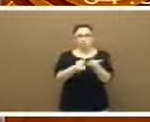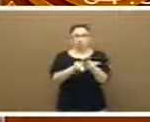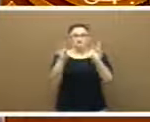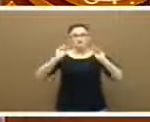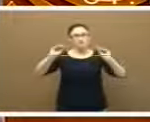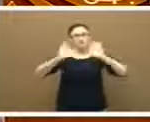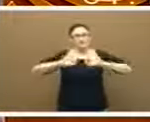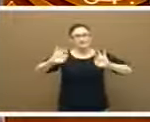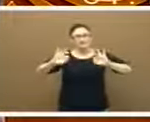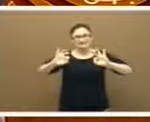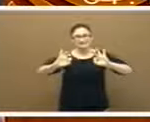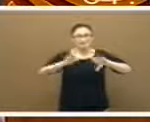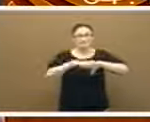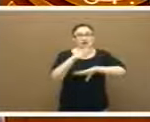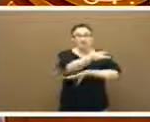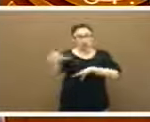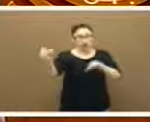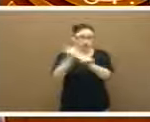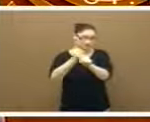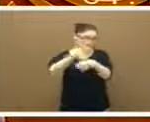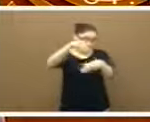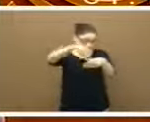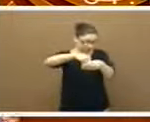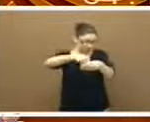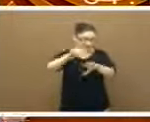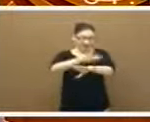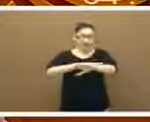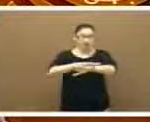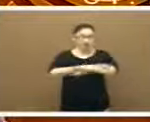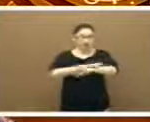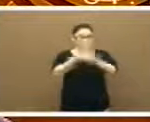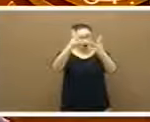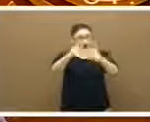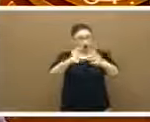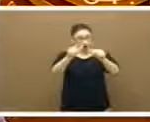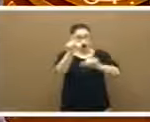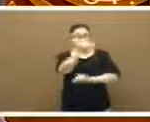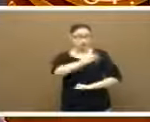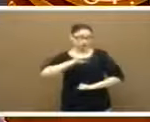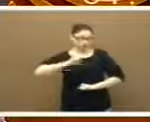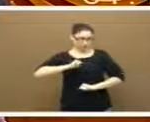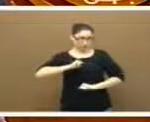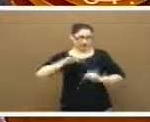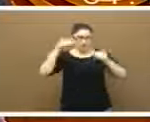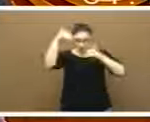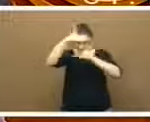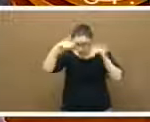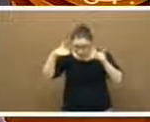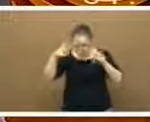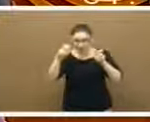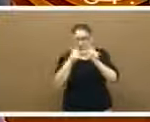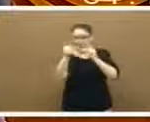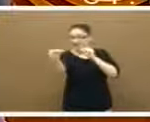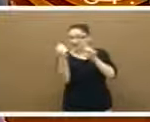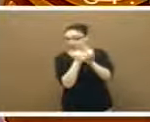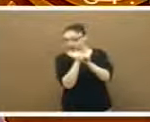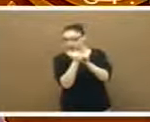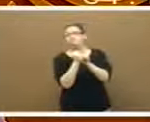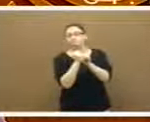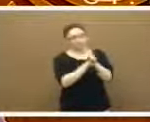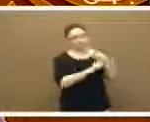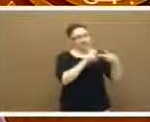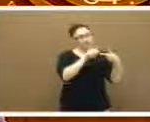de personal de la Administración Autonómica que se dedica al teletrabajo. La segunda, el valor relativo,